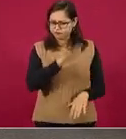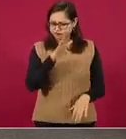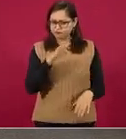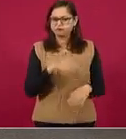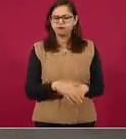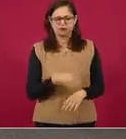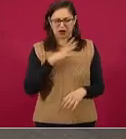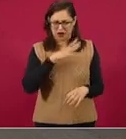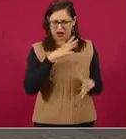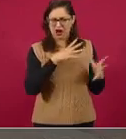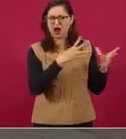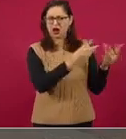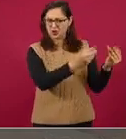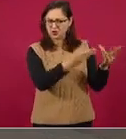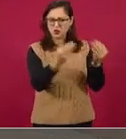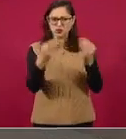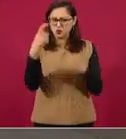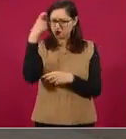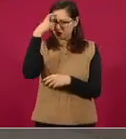son mucho más.